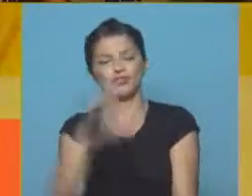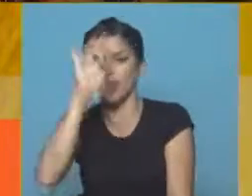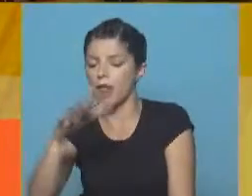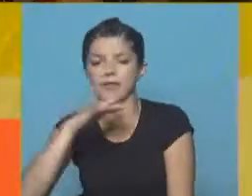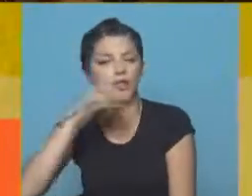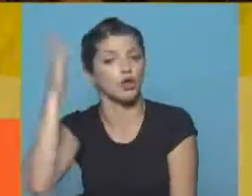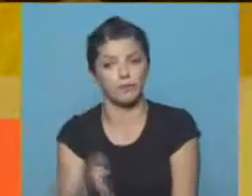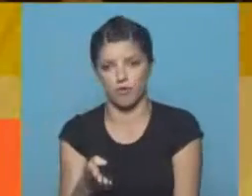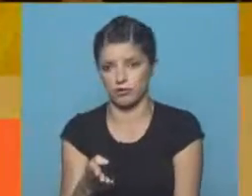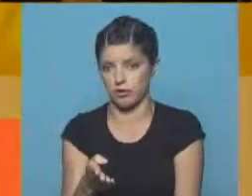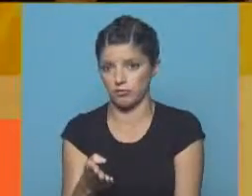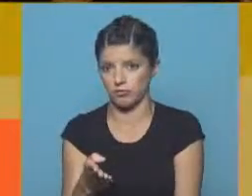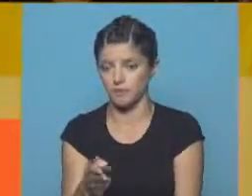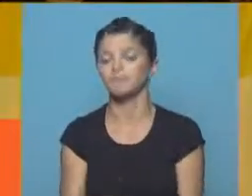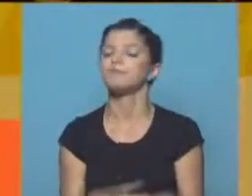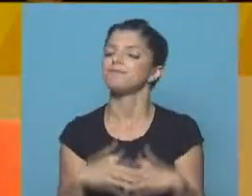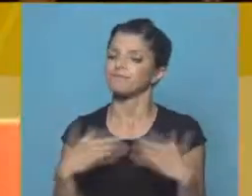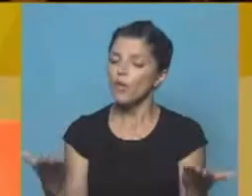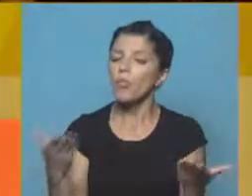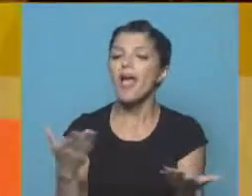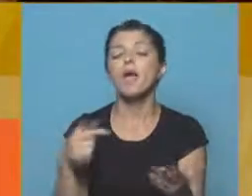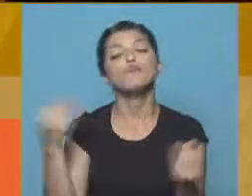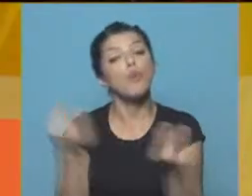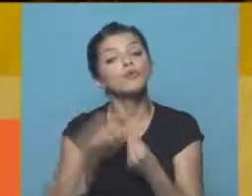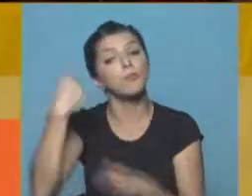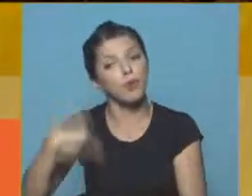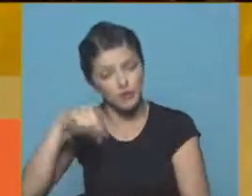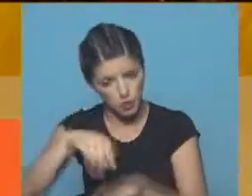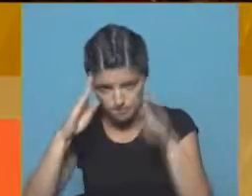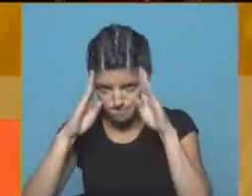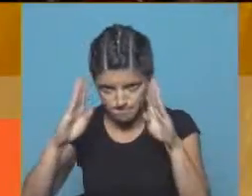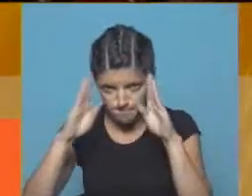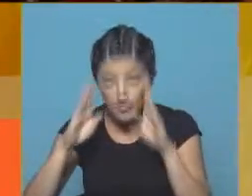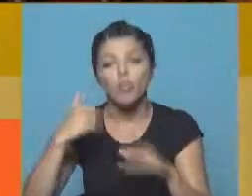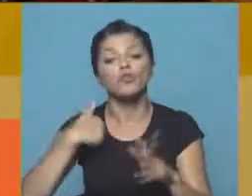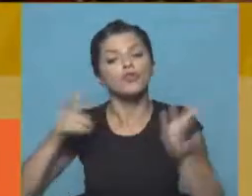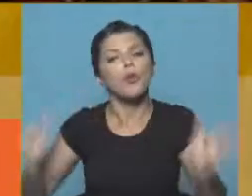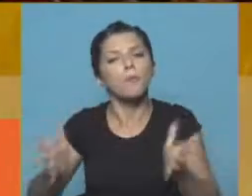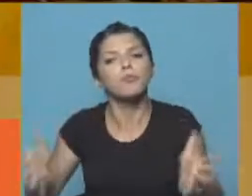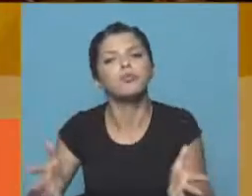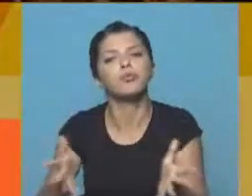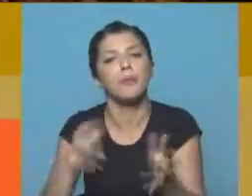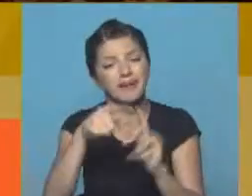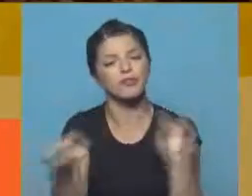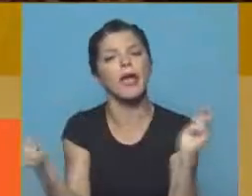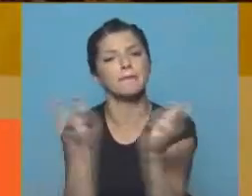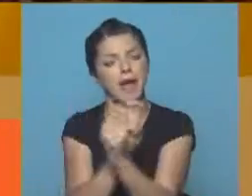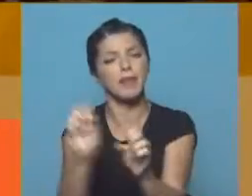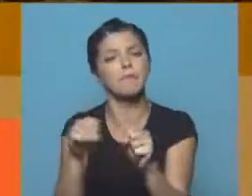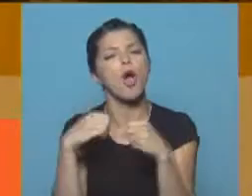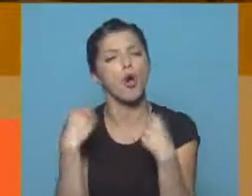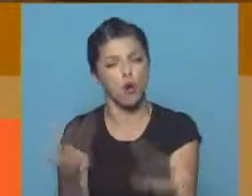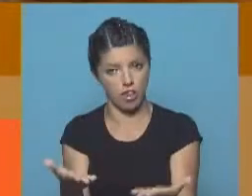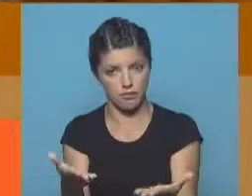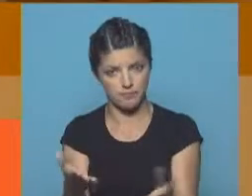llegado. Entonces hay un montón de cosas que hoy se están haciendo, nosotros estamos impulsando que esto empiece a mejorar y a funcionar mucho mejor.